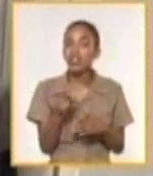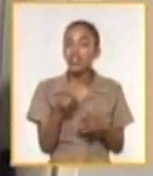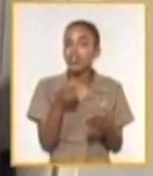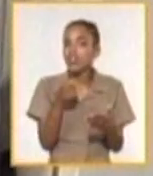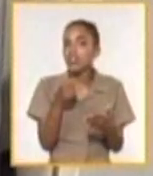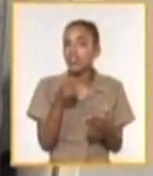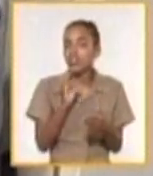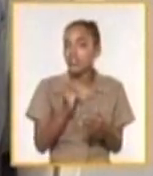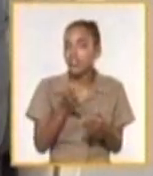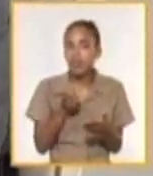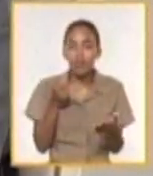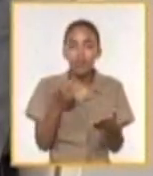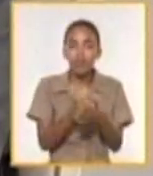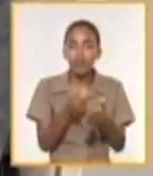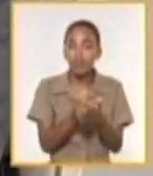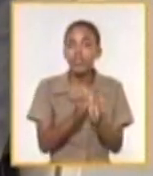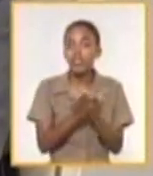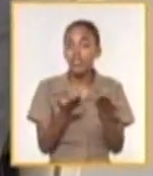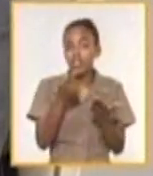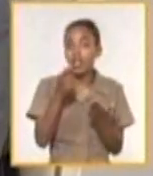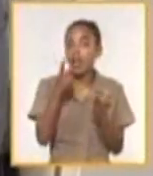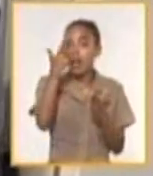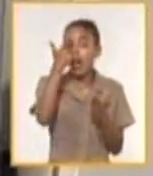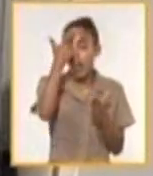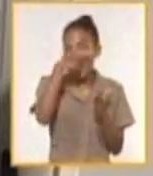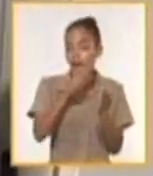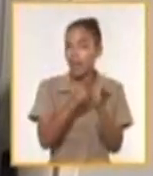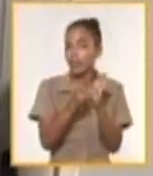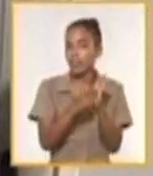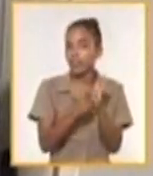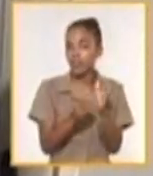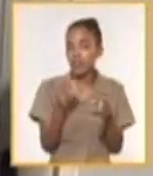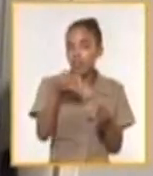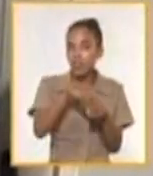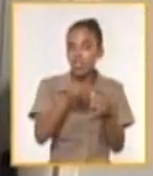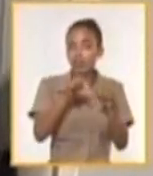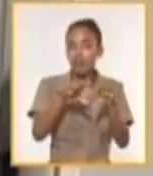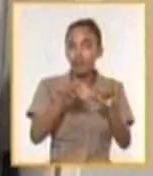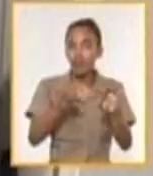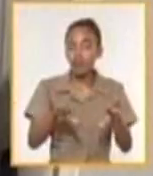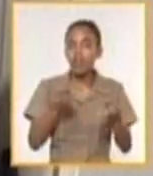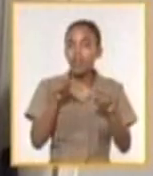que entre los artículos que recuerdo que publicó en la revista, por ejemplo, él nos cedió la carta